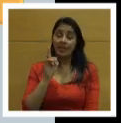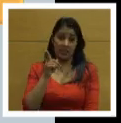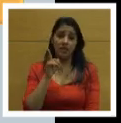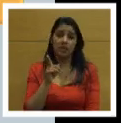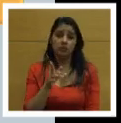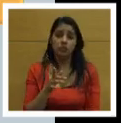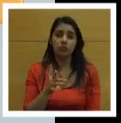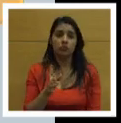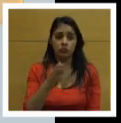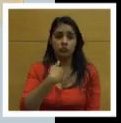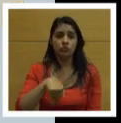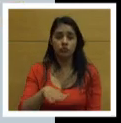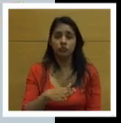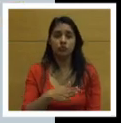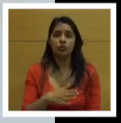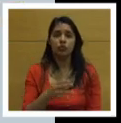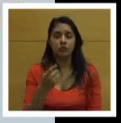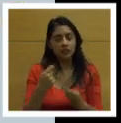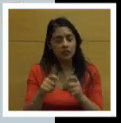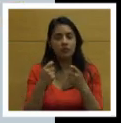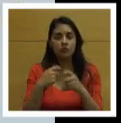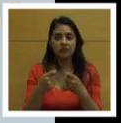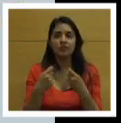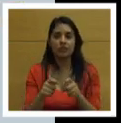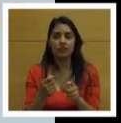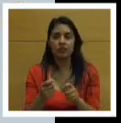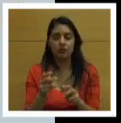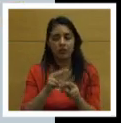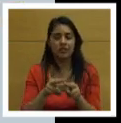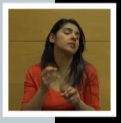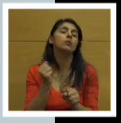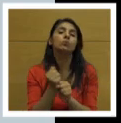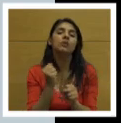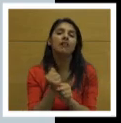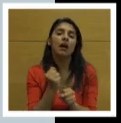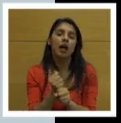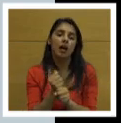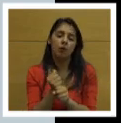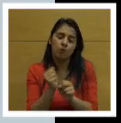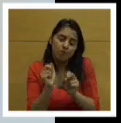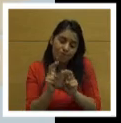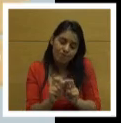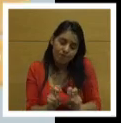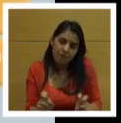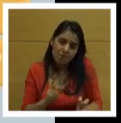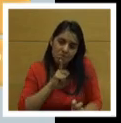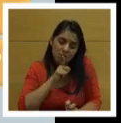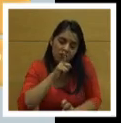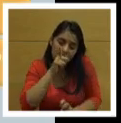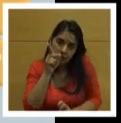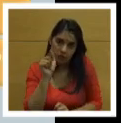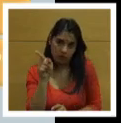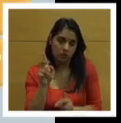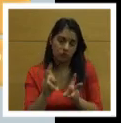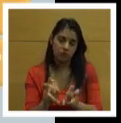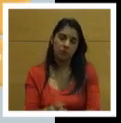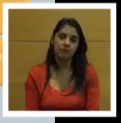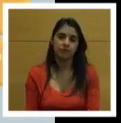Y en eso estamos tratando, digamos, de hacer una labor mucho más acuciosa en estas materias.